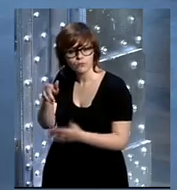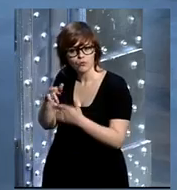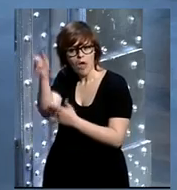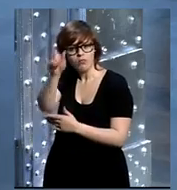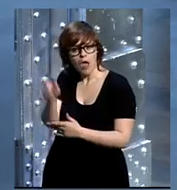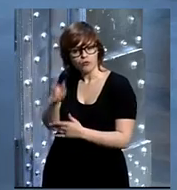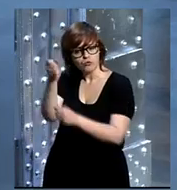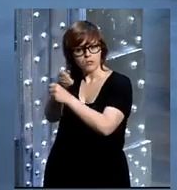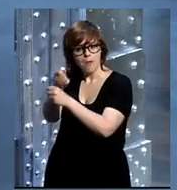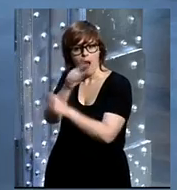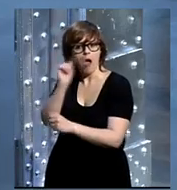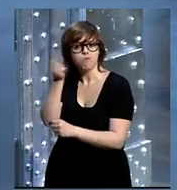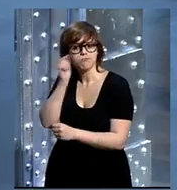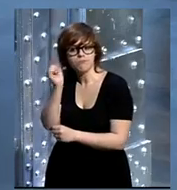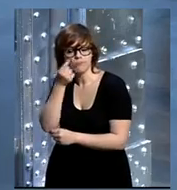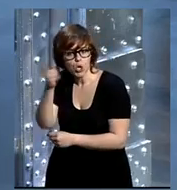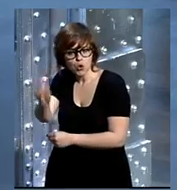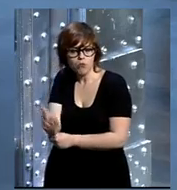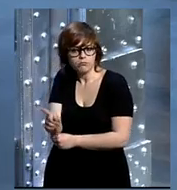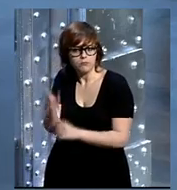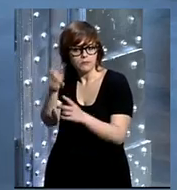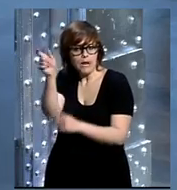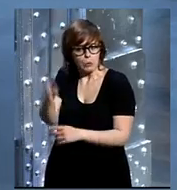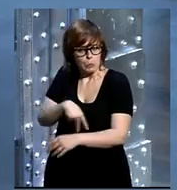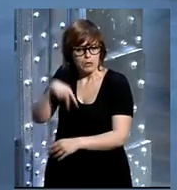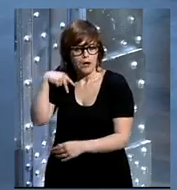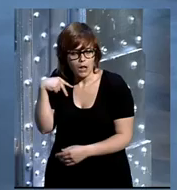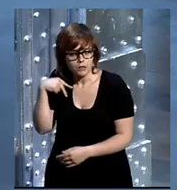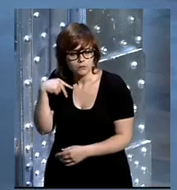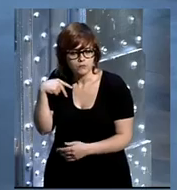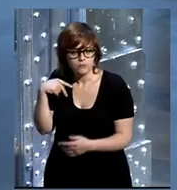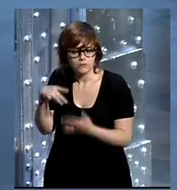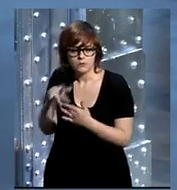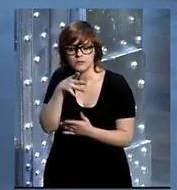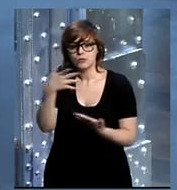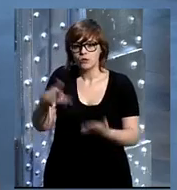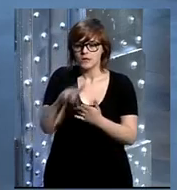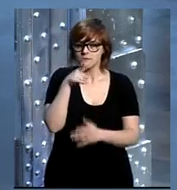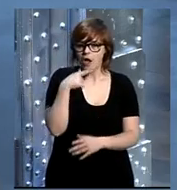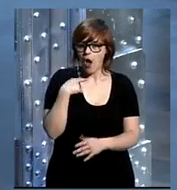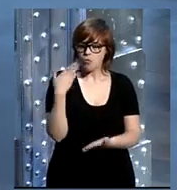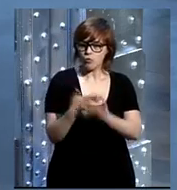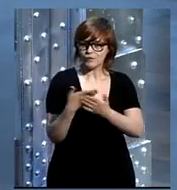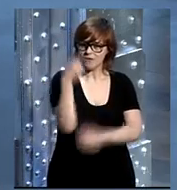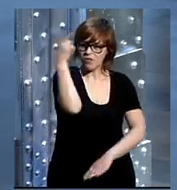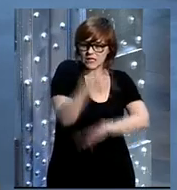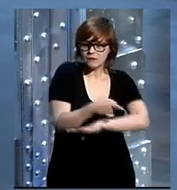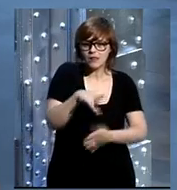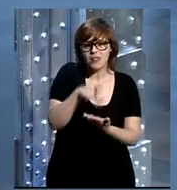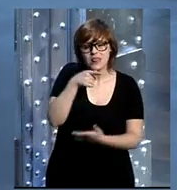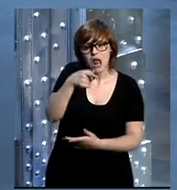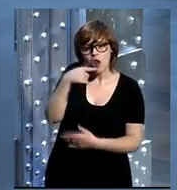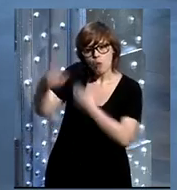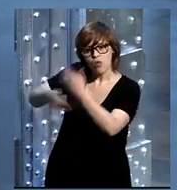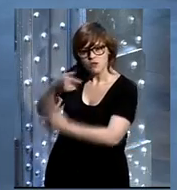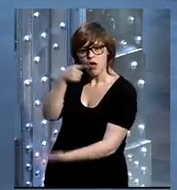datos identificables. La propuesta de directiva, con datos personales identificables, exige al procesador